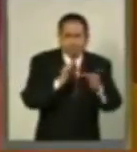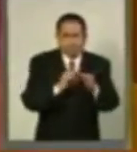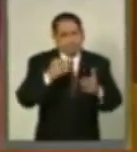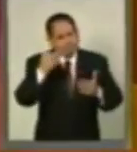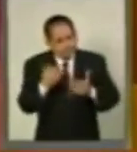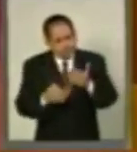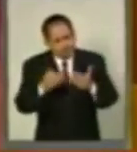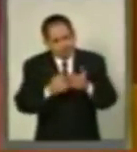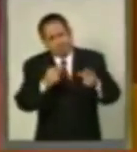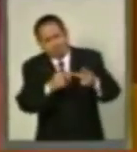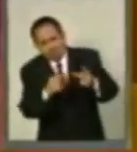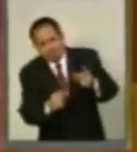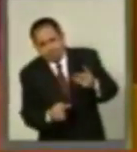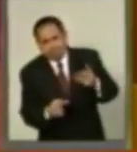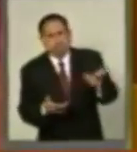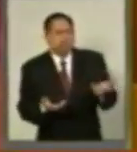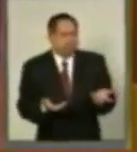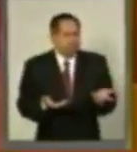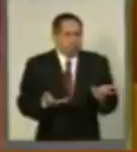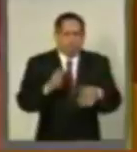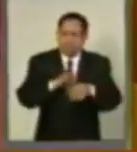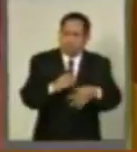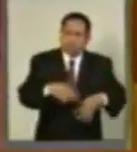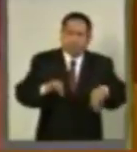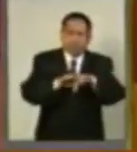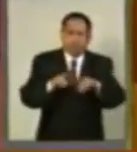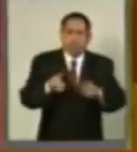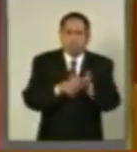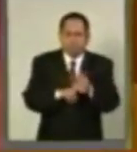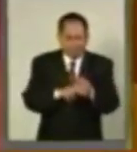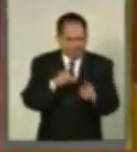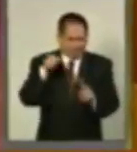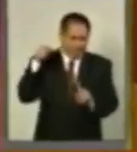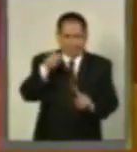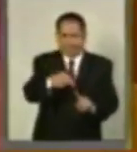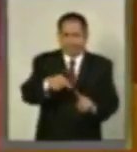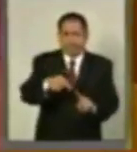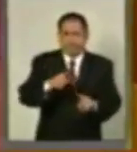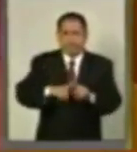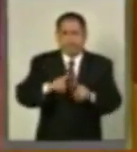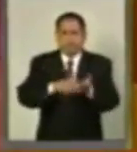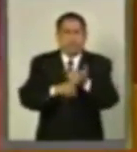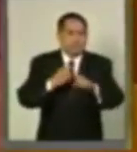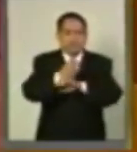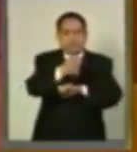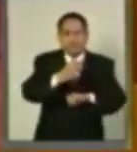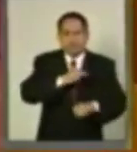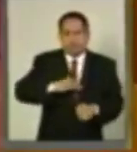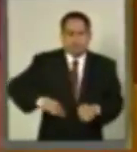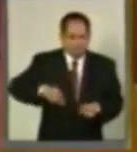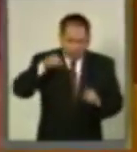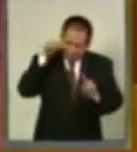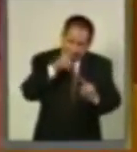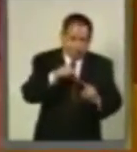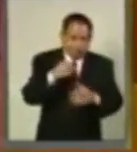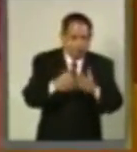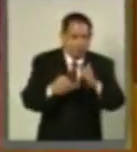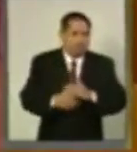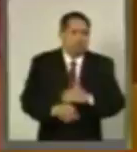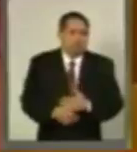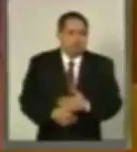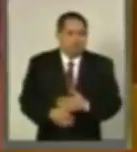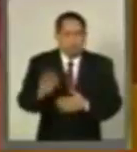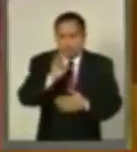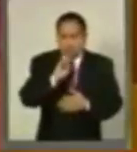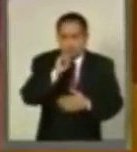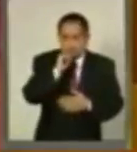falta la parte más importante ahí en el núcleo de la entidad y del municipio. Si no,